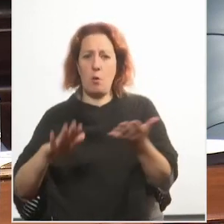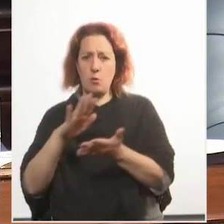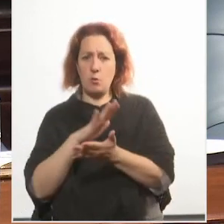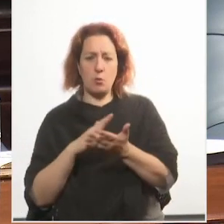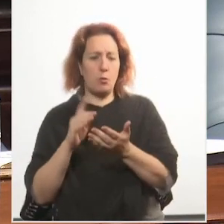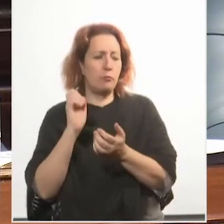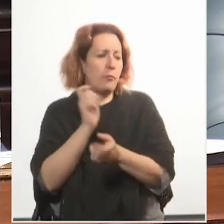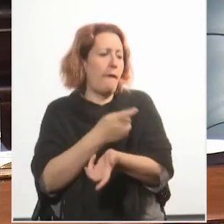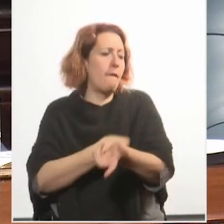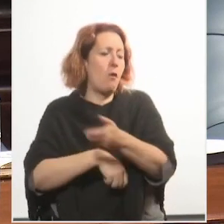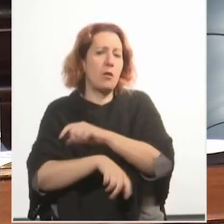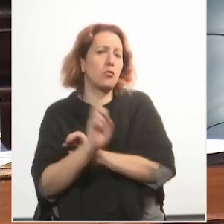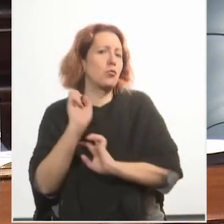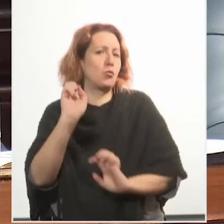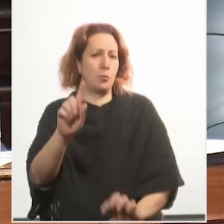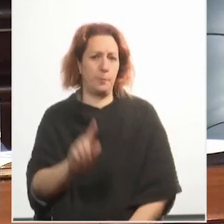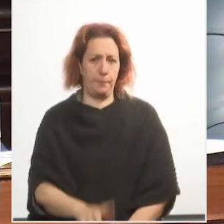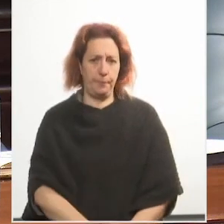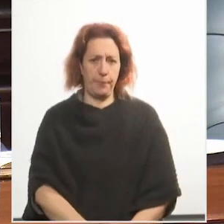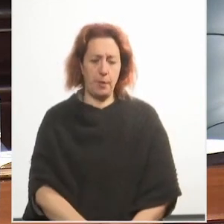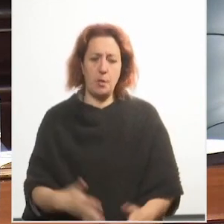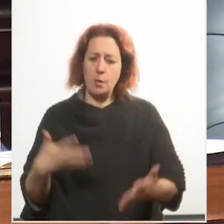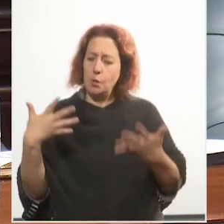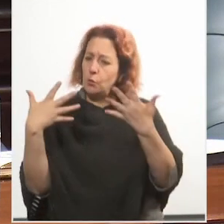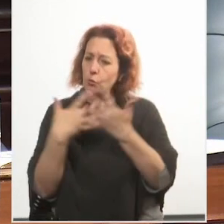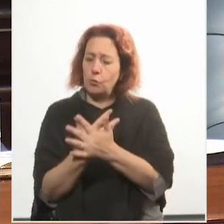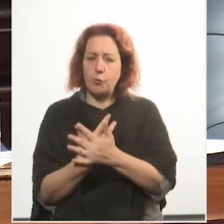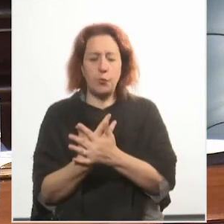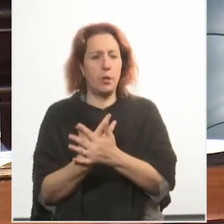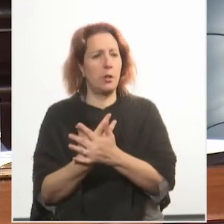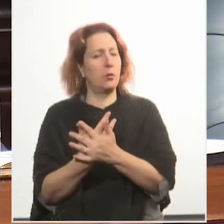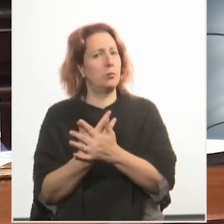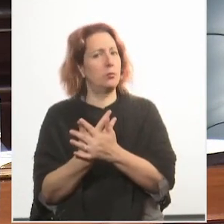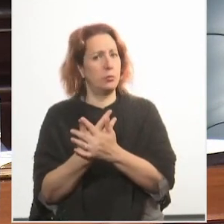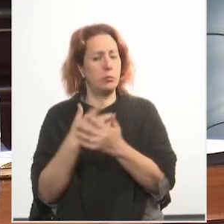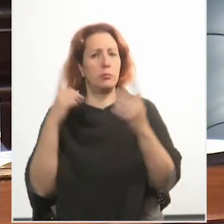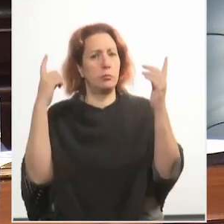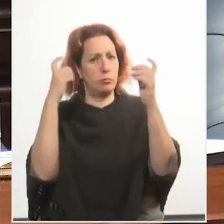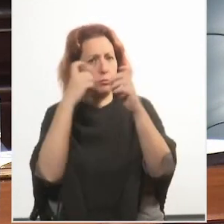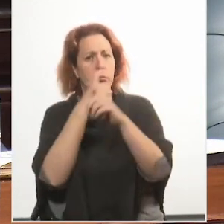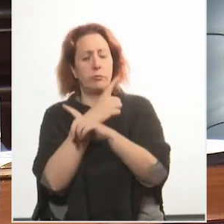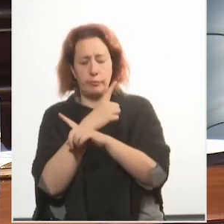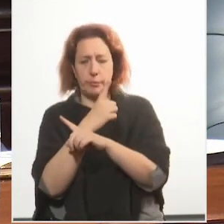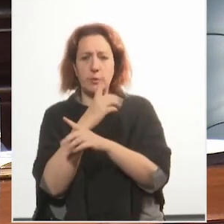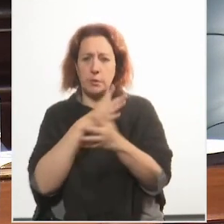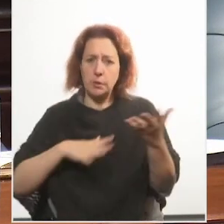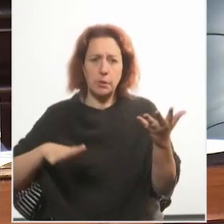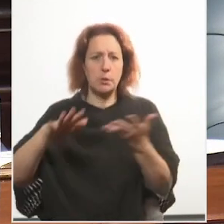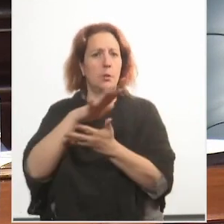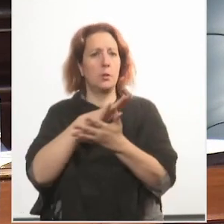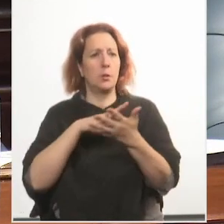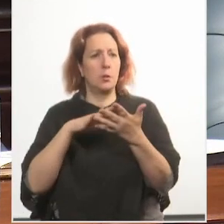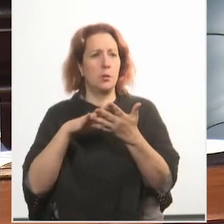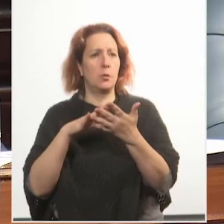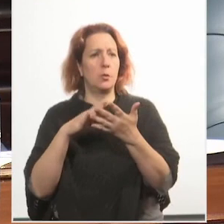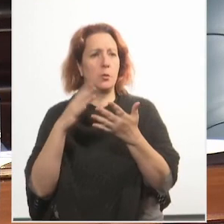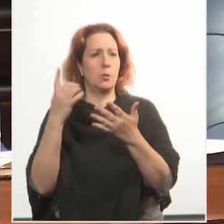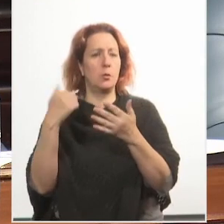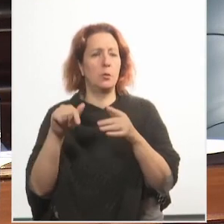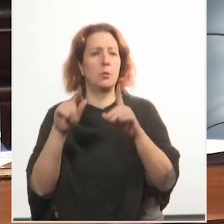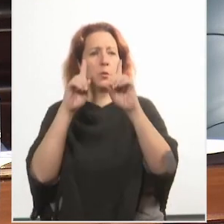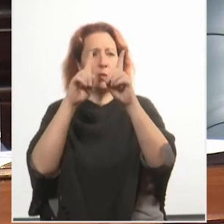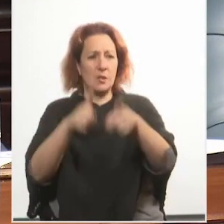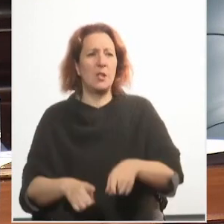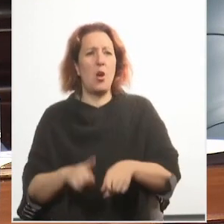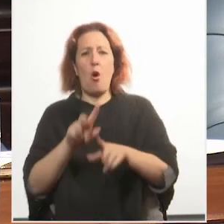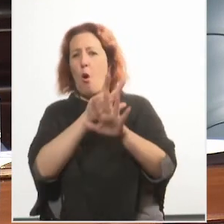sus propios esfuerzos. Sufrieron duros golpes a partir de ese momento, una luz que mató a 8 de los que